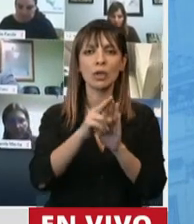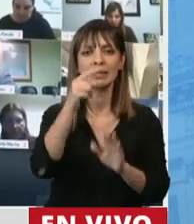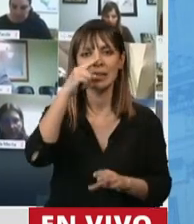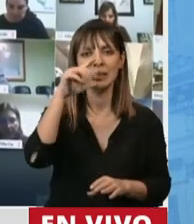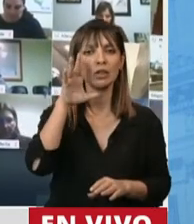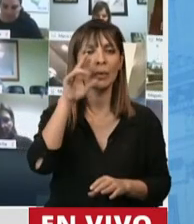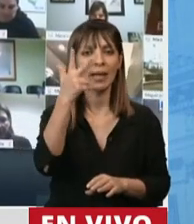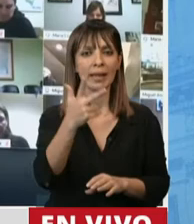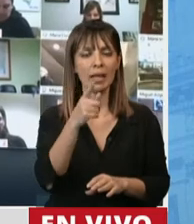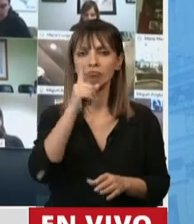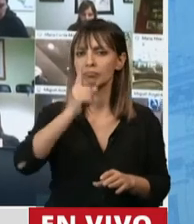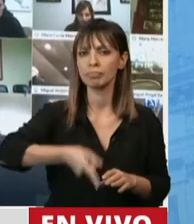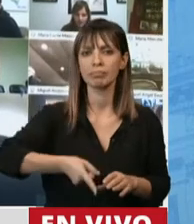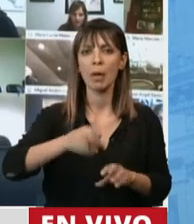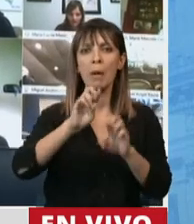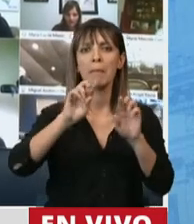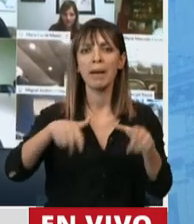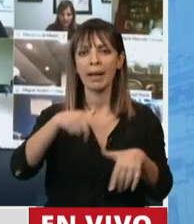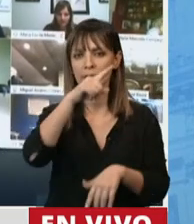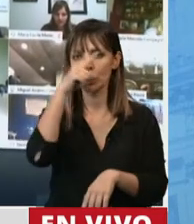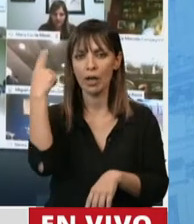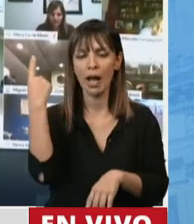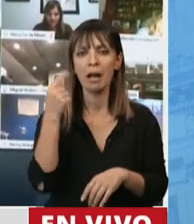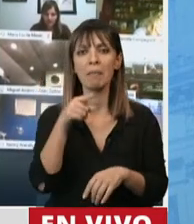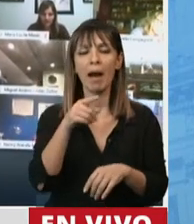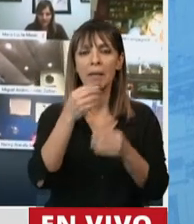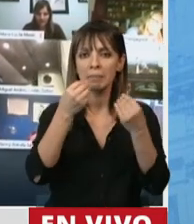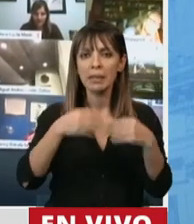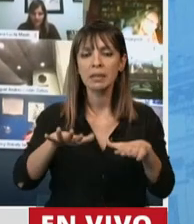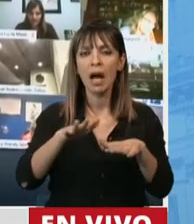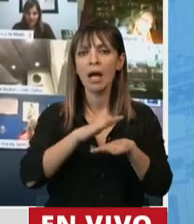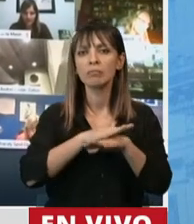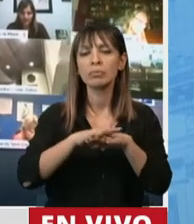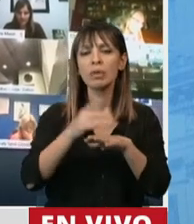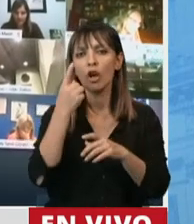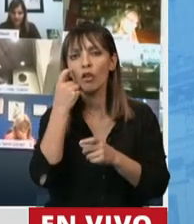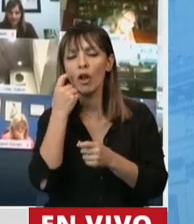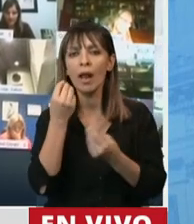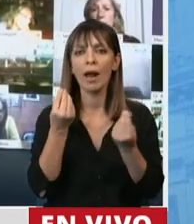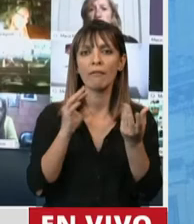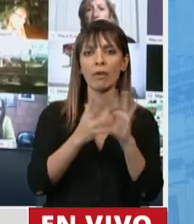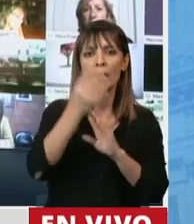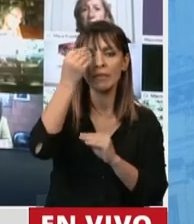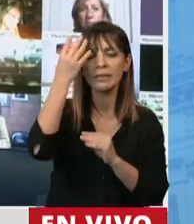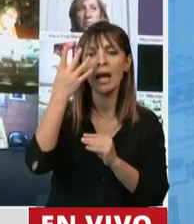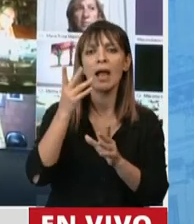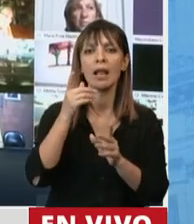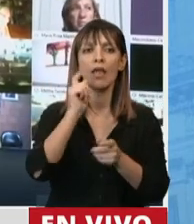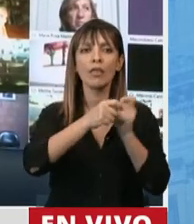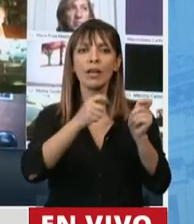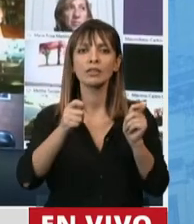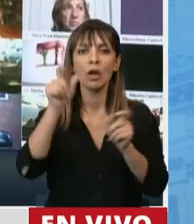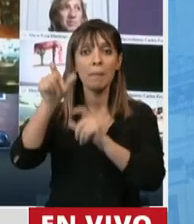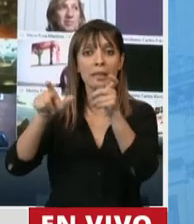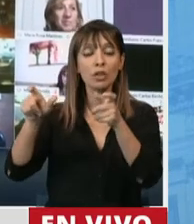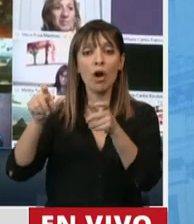753, lanzó un plan nacional para estandarizar y regular el uso de plasma en pacientes